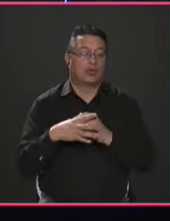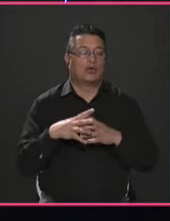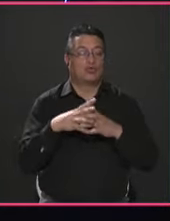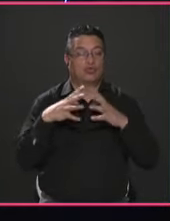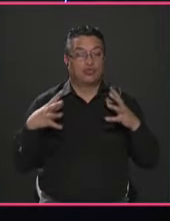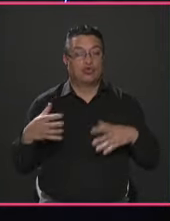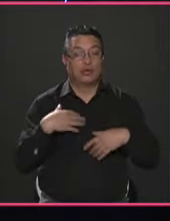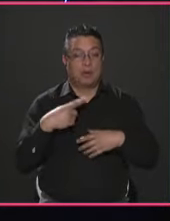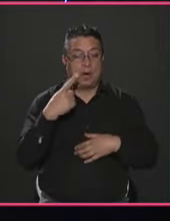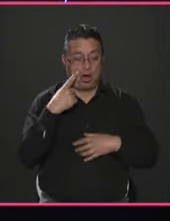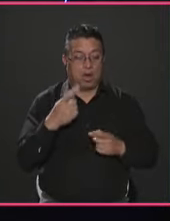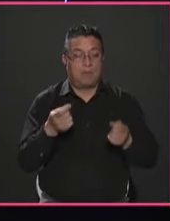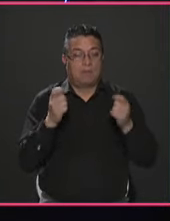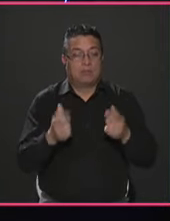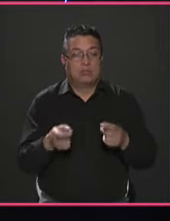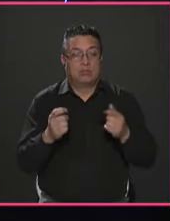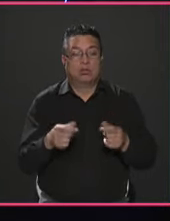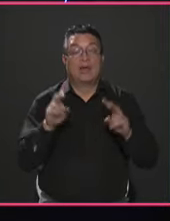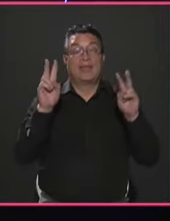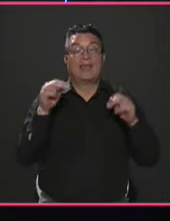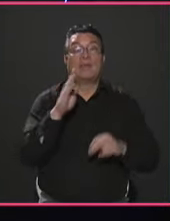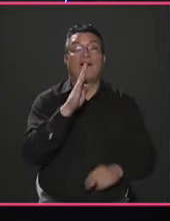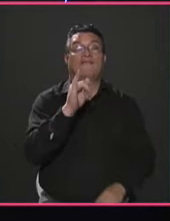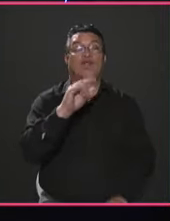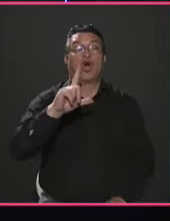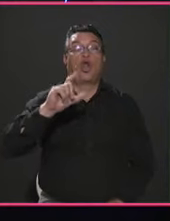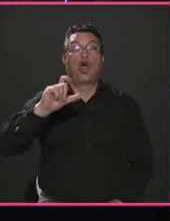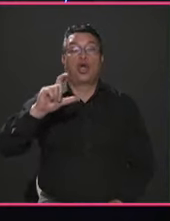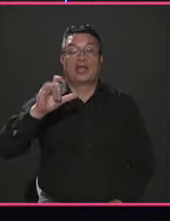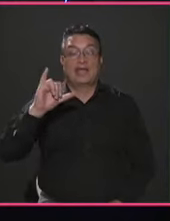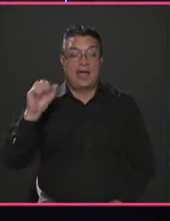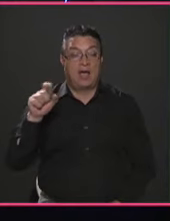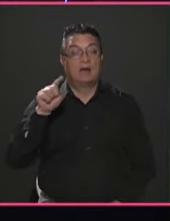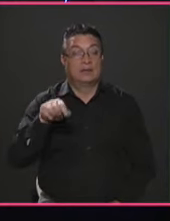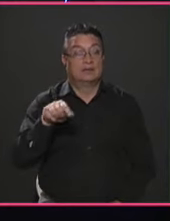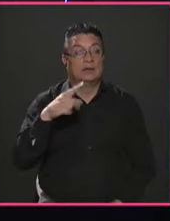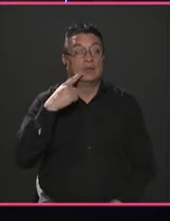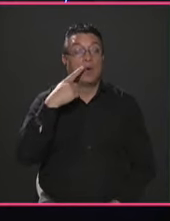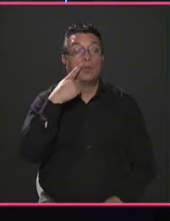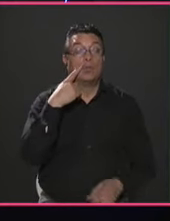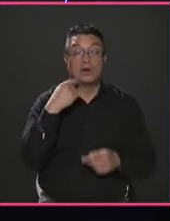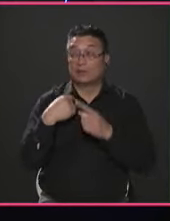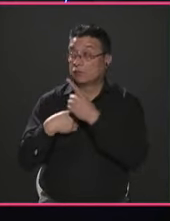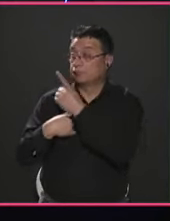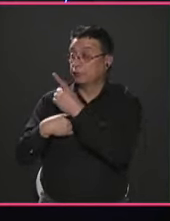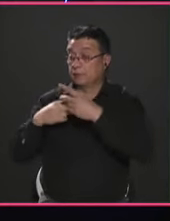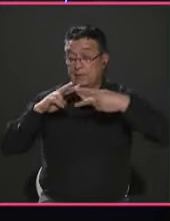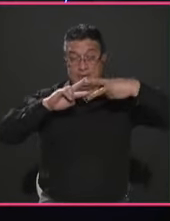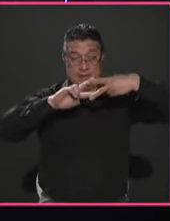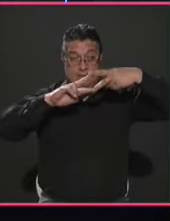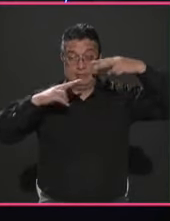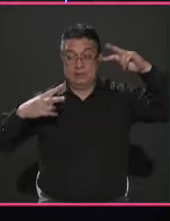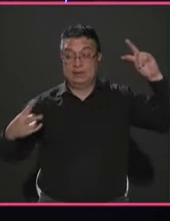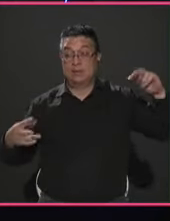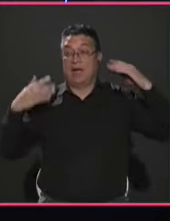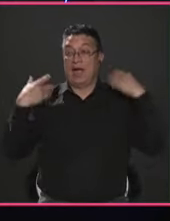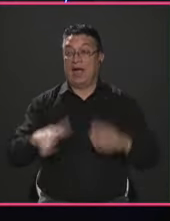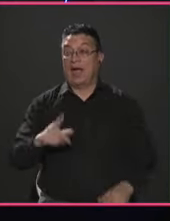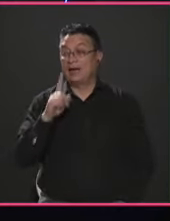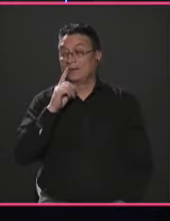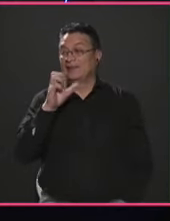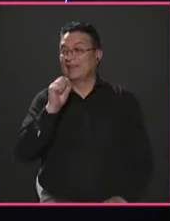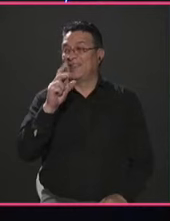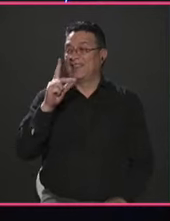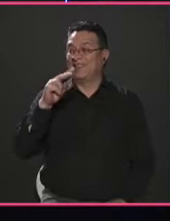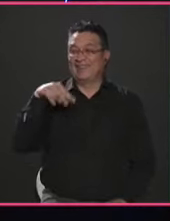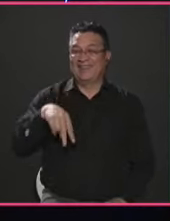para tener más conocimiento de la biología si tomamos esta bacteria verán que tenemos este genoma y luego que tenemos el genoma es el